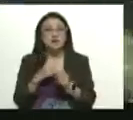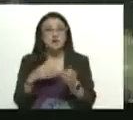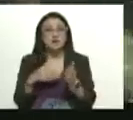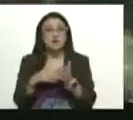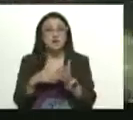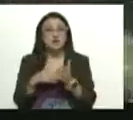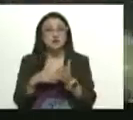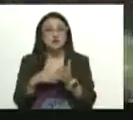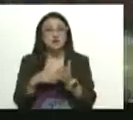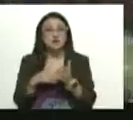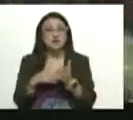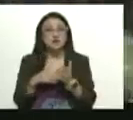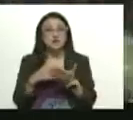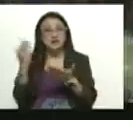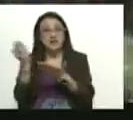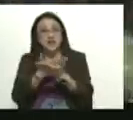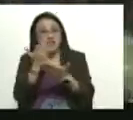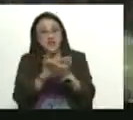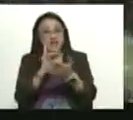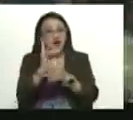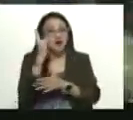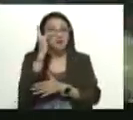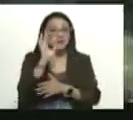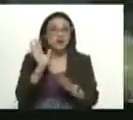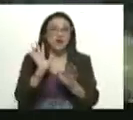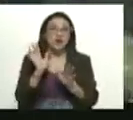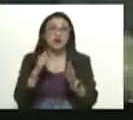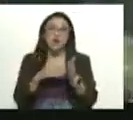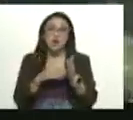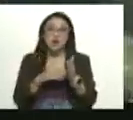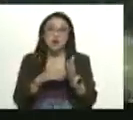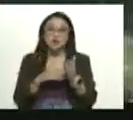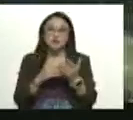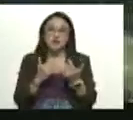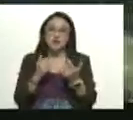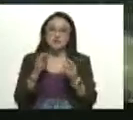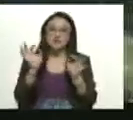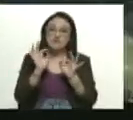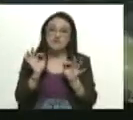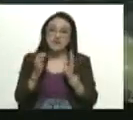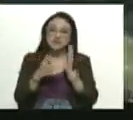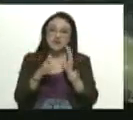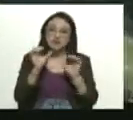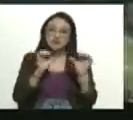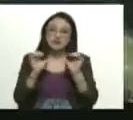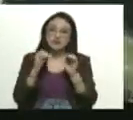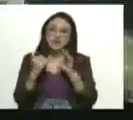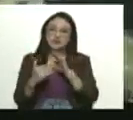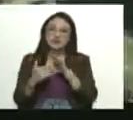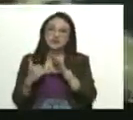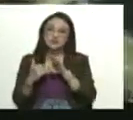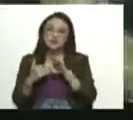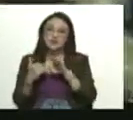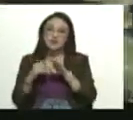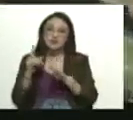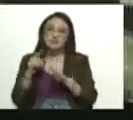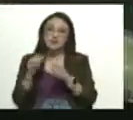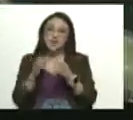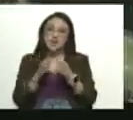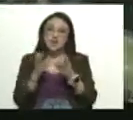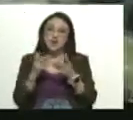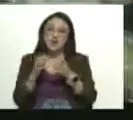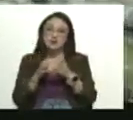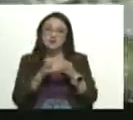de la deforestación, van a crear un papel técnico-científico, van a institucionalizar además la organización